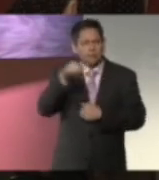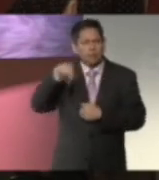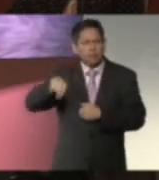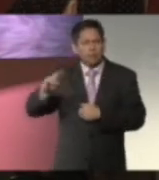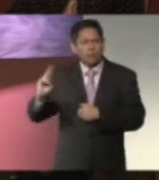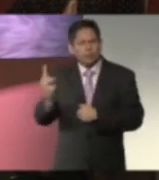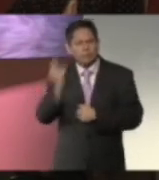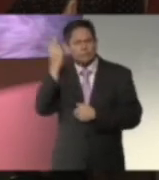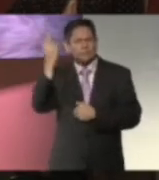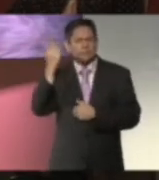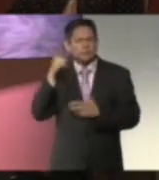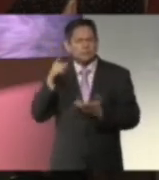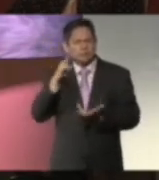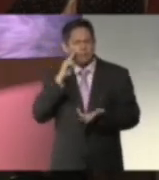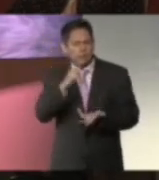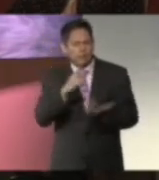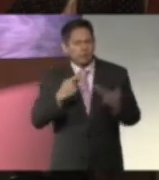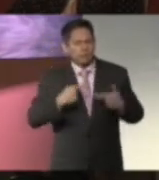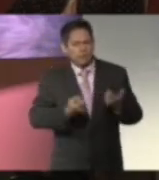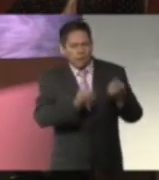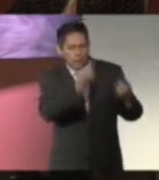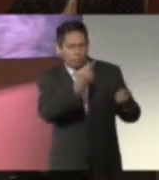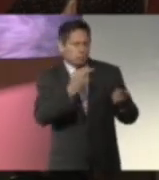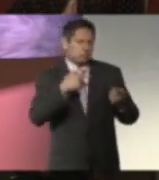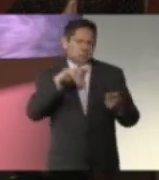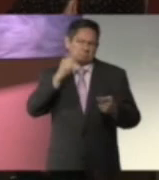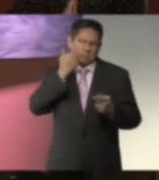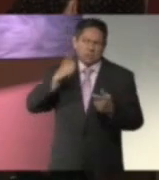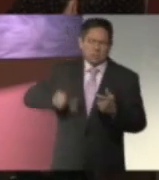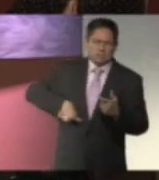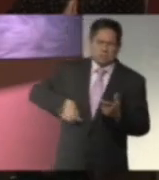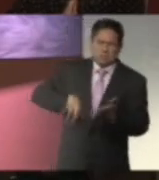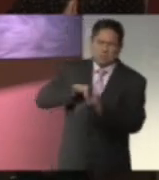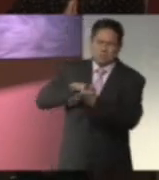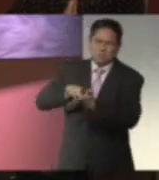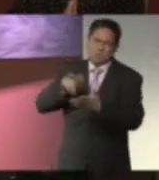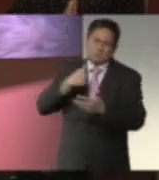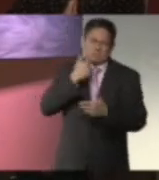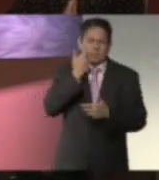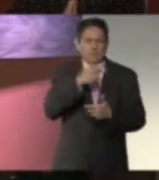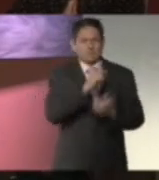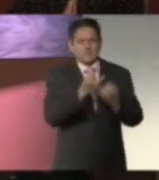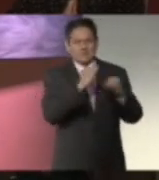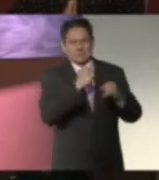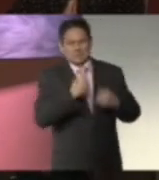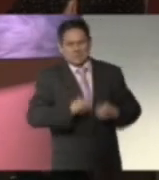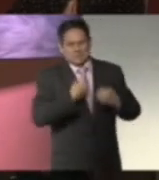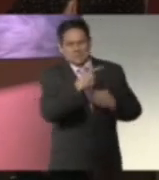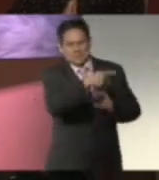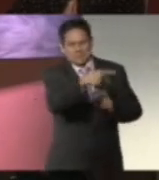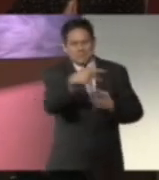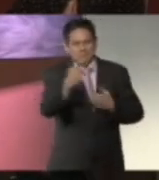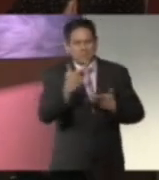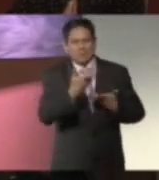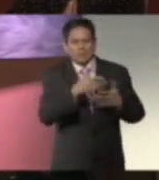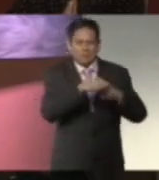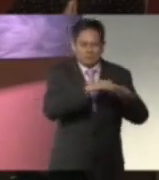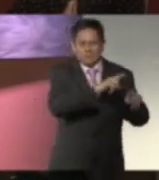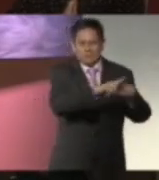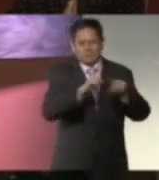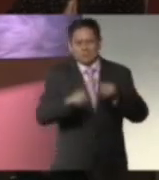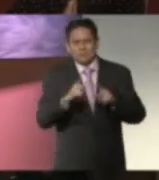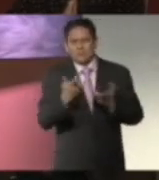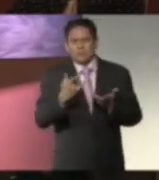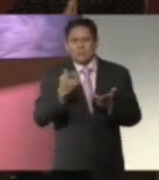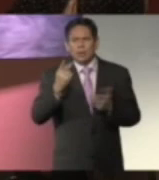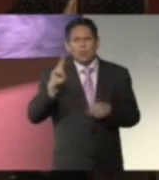estas formas alternativas de vida? En el caso, ya que estamos en un contexto jurídico y de derecho, por